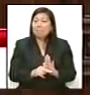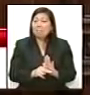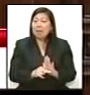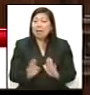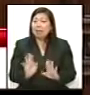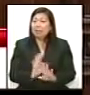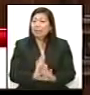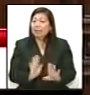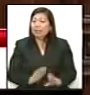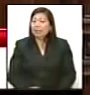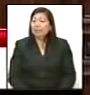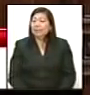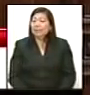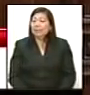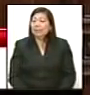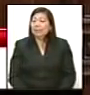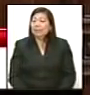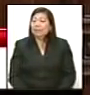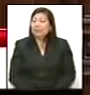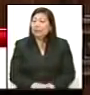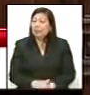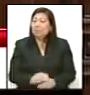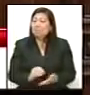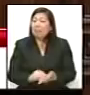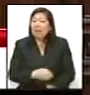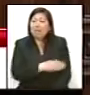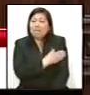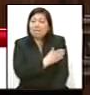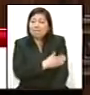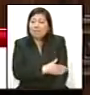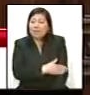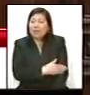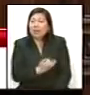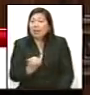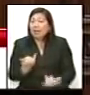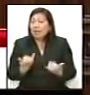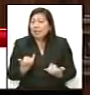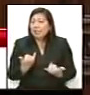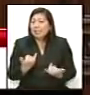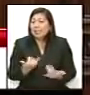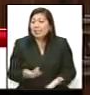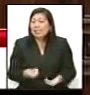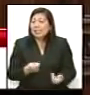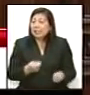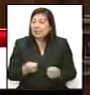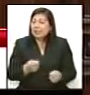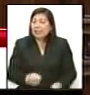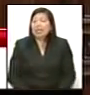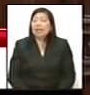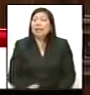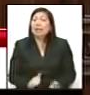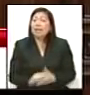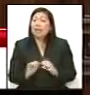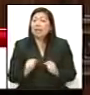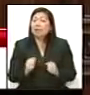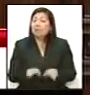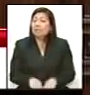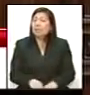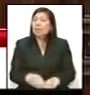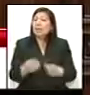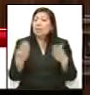siniestra, tratando de favorecer este tipo de mecanismos que ahora sí se han